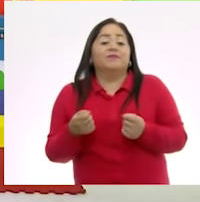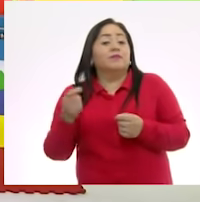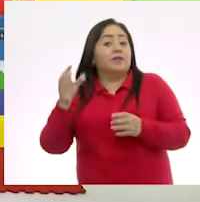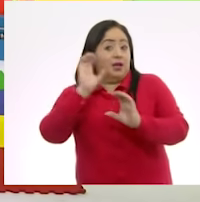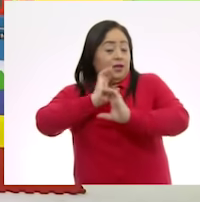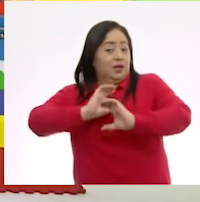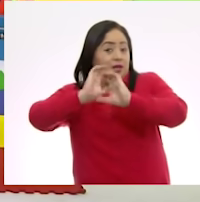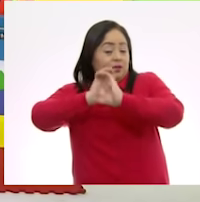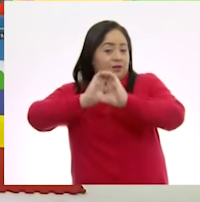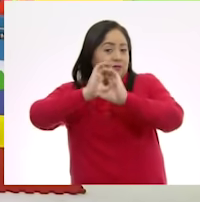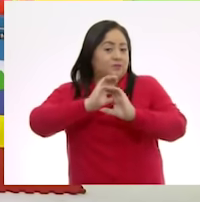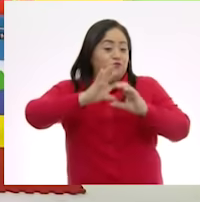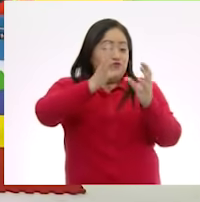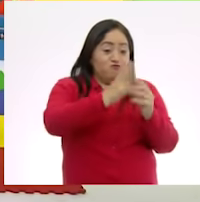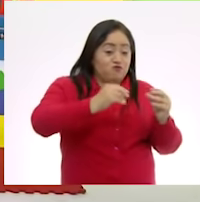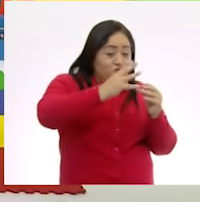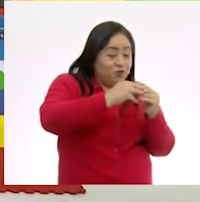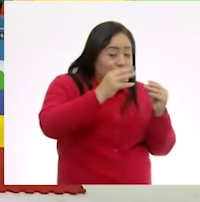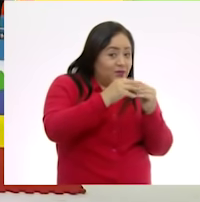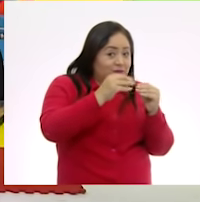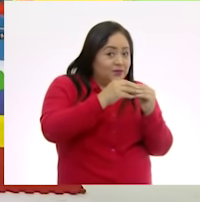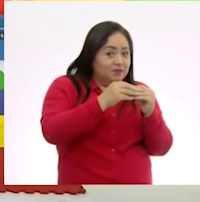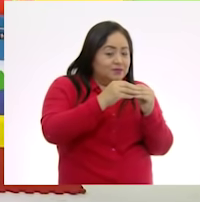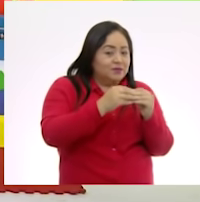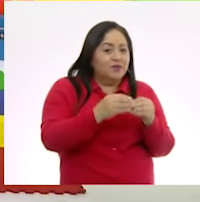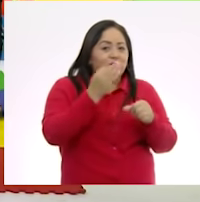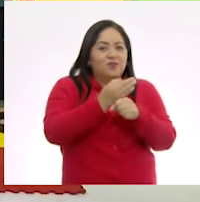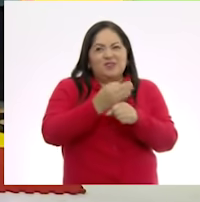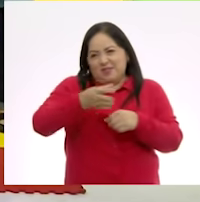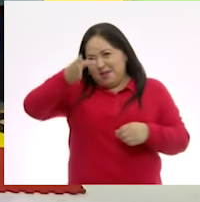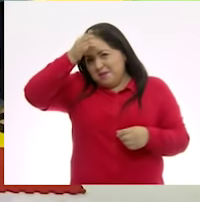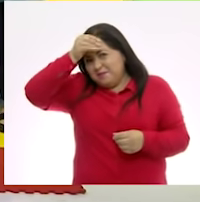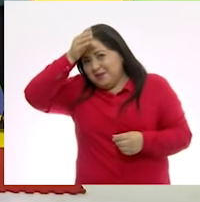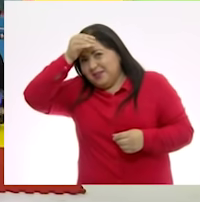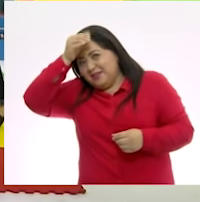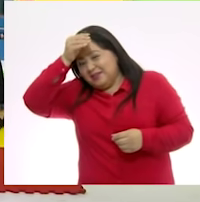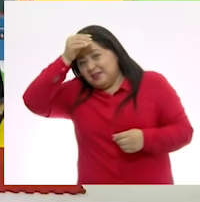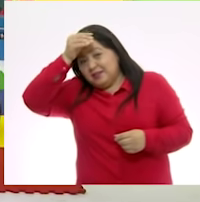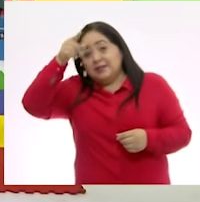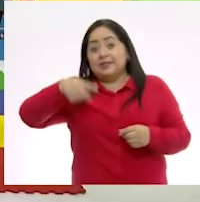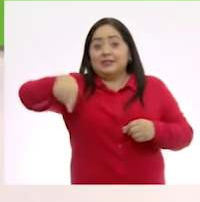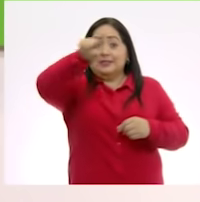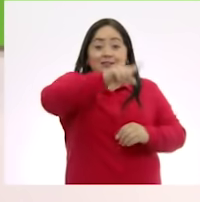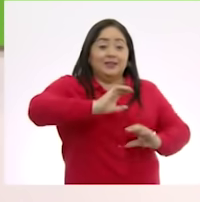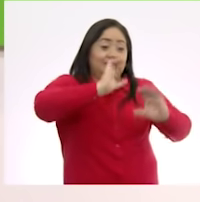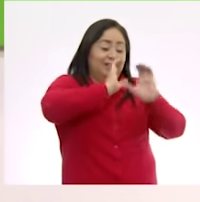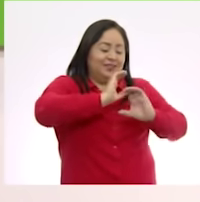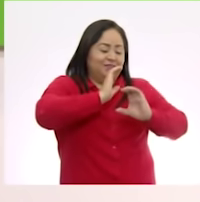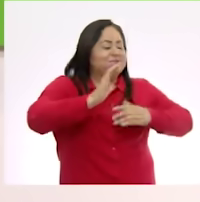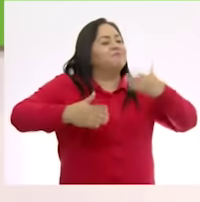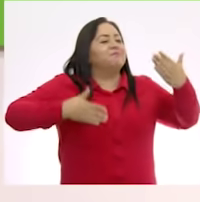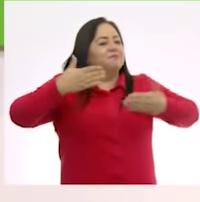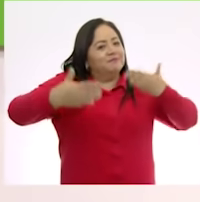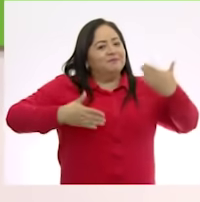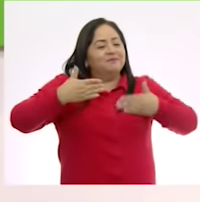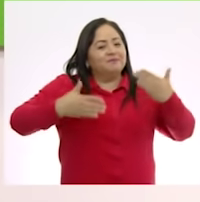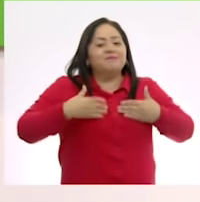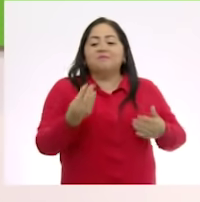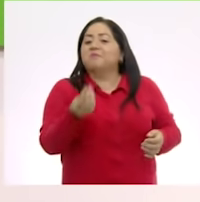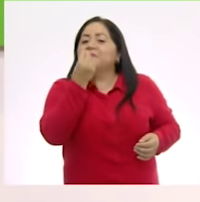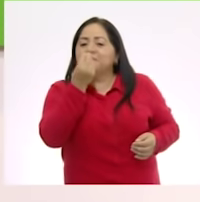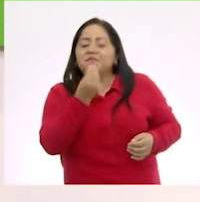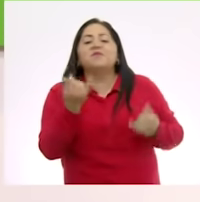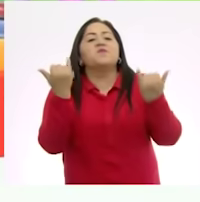La canción de las frutas vamos a aprender. Si la cantas, disfrutas, si te las